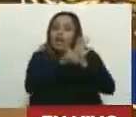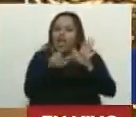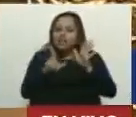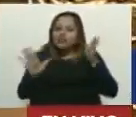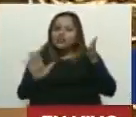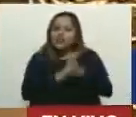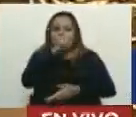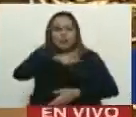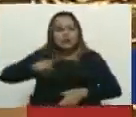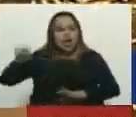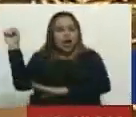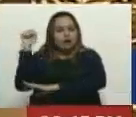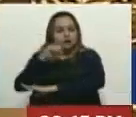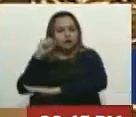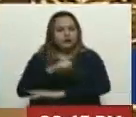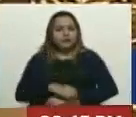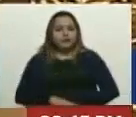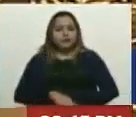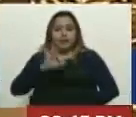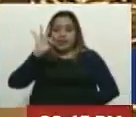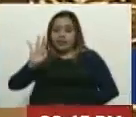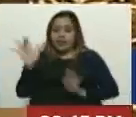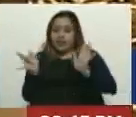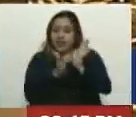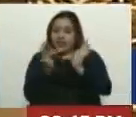espectro autista. Es el